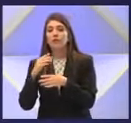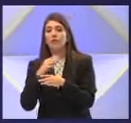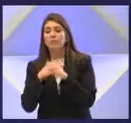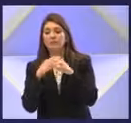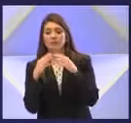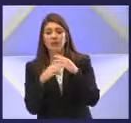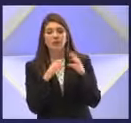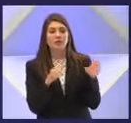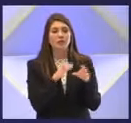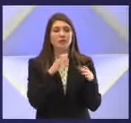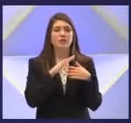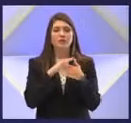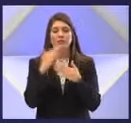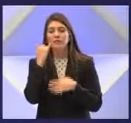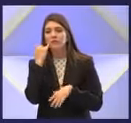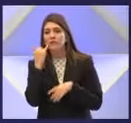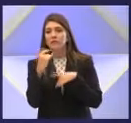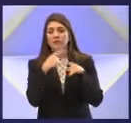no podemos